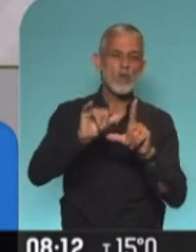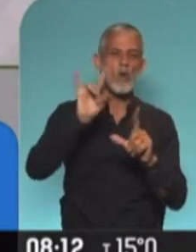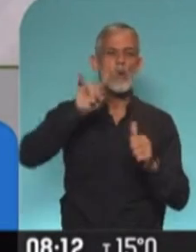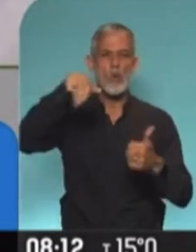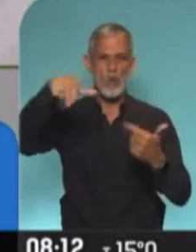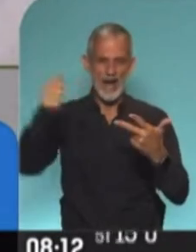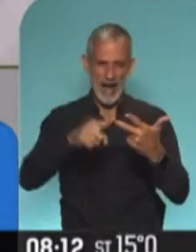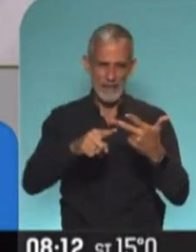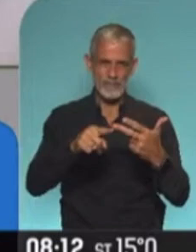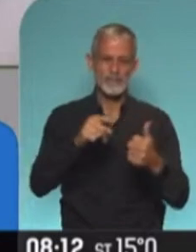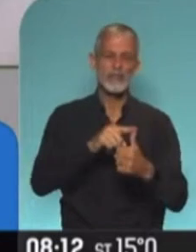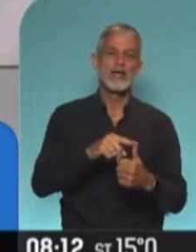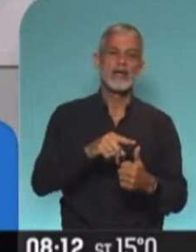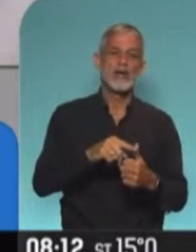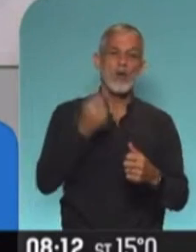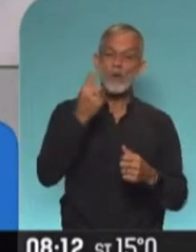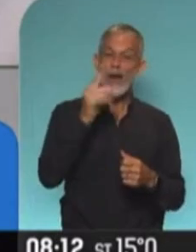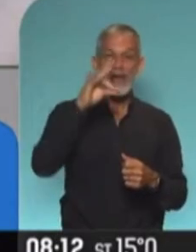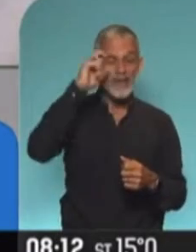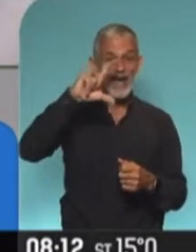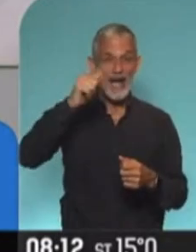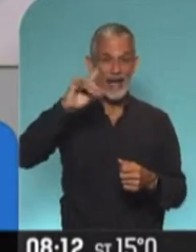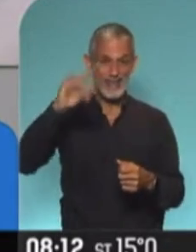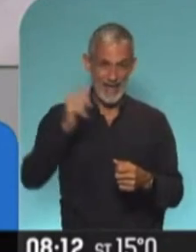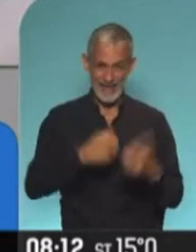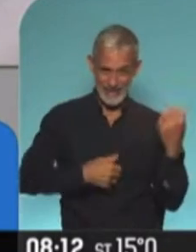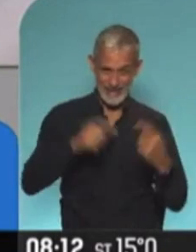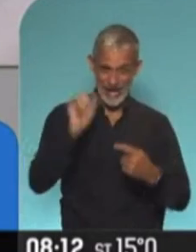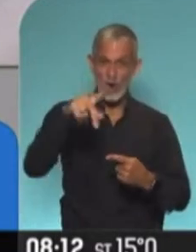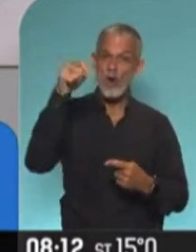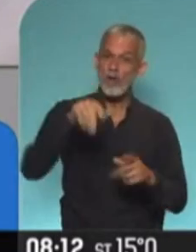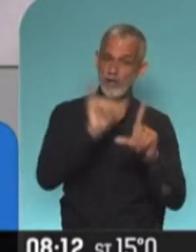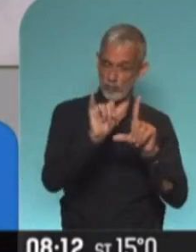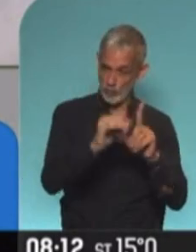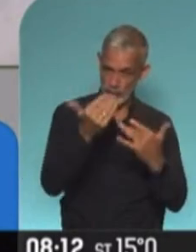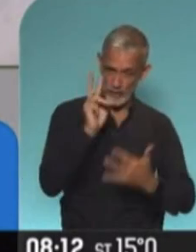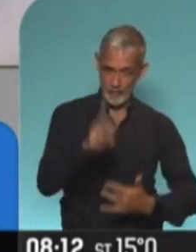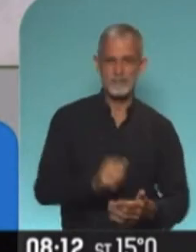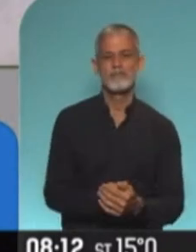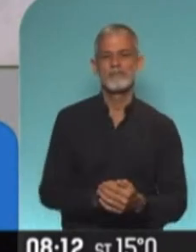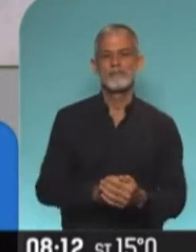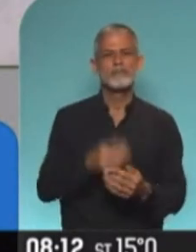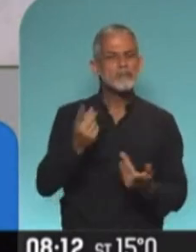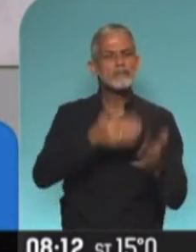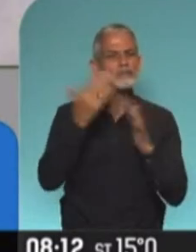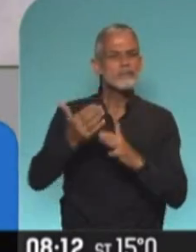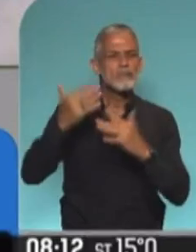que Una Década, documental bien tanguero a partir de hoy en YouTube. Alejito, y al Bodas de